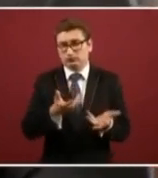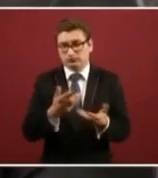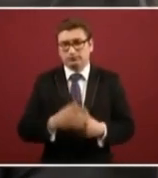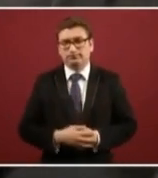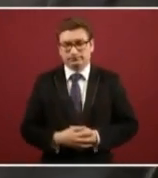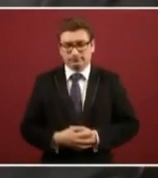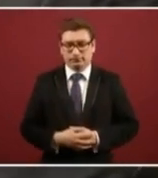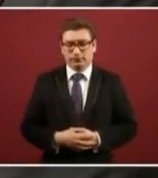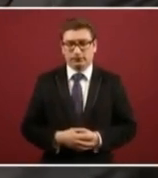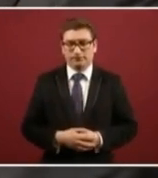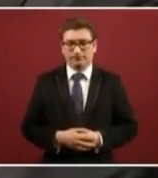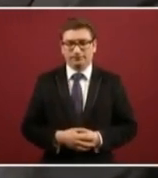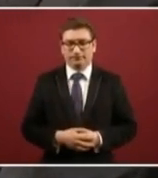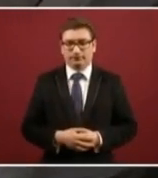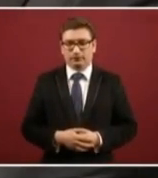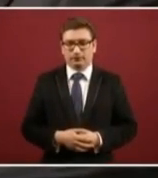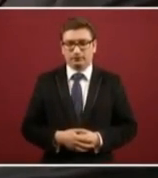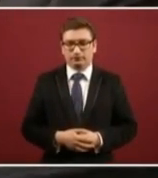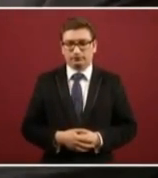satanizar,